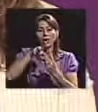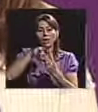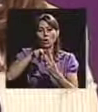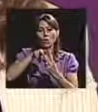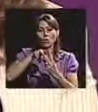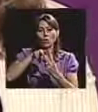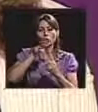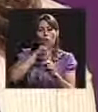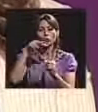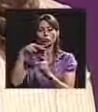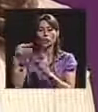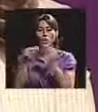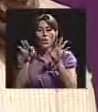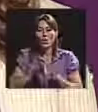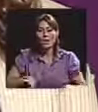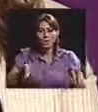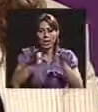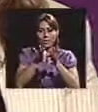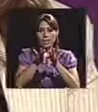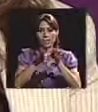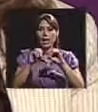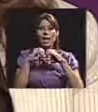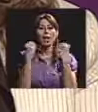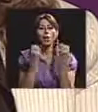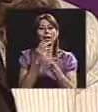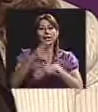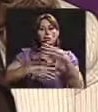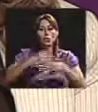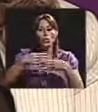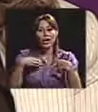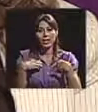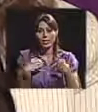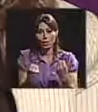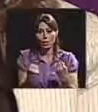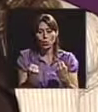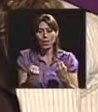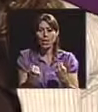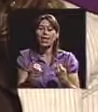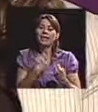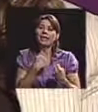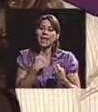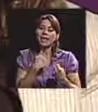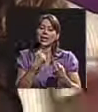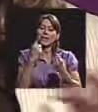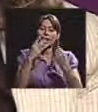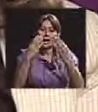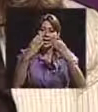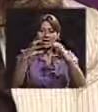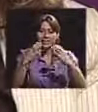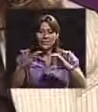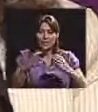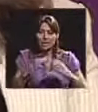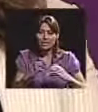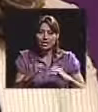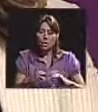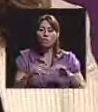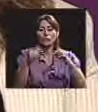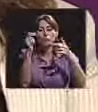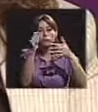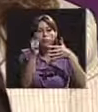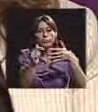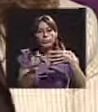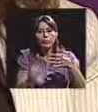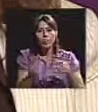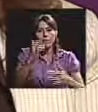muy importantes. La Organización Mundial de la Salud tiene una clasificación de tipificado de las enfermedades